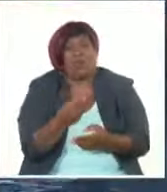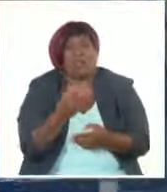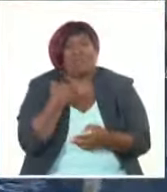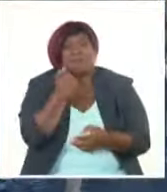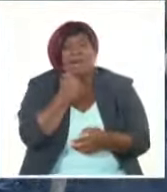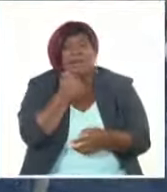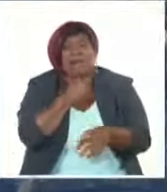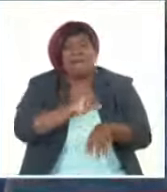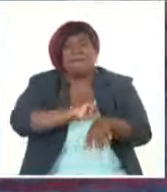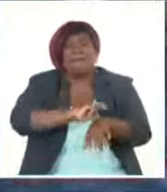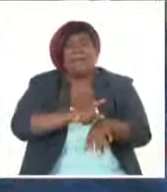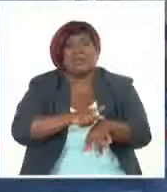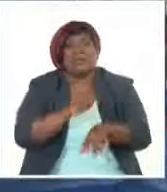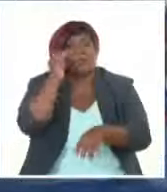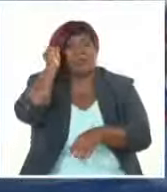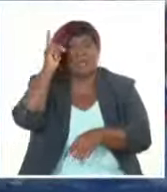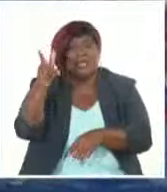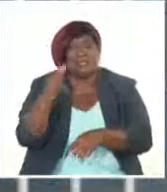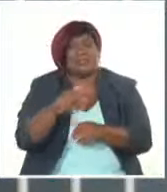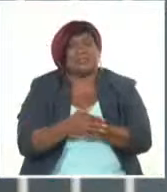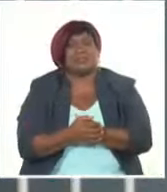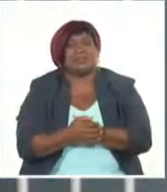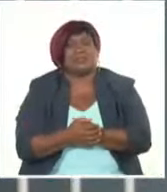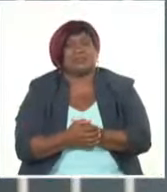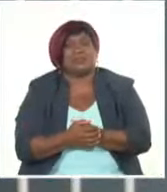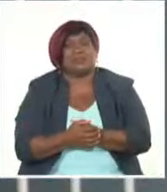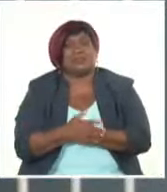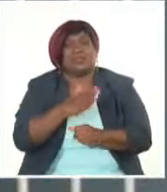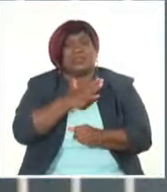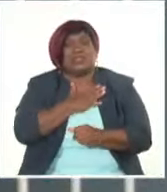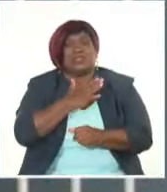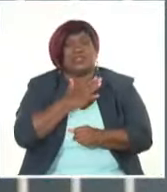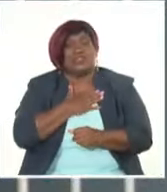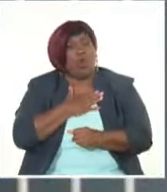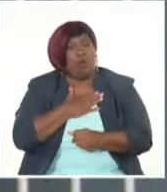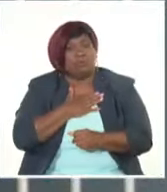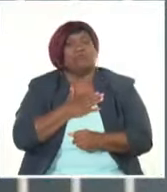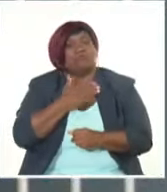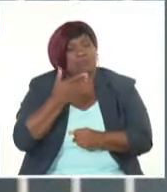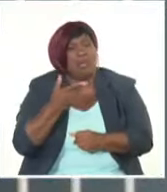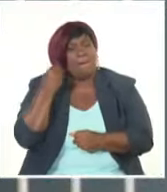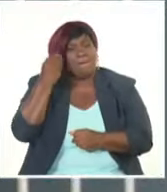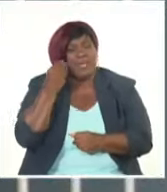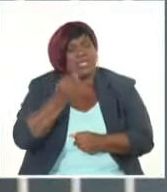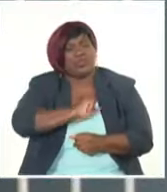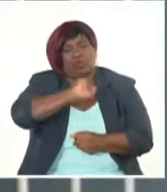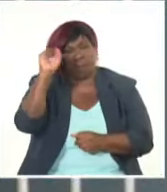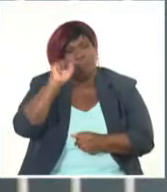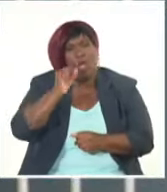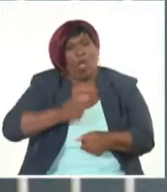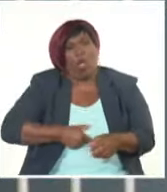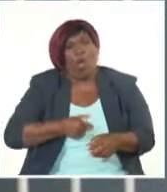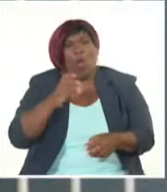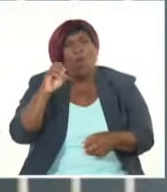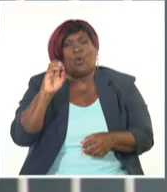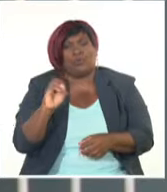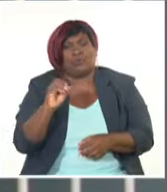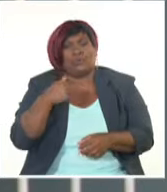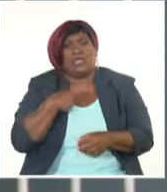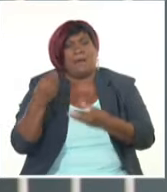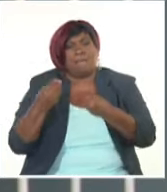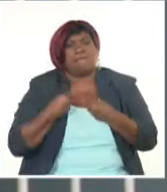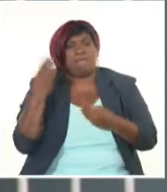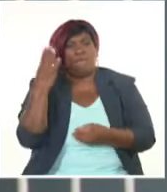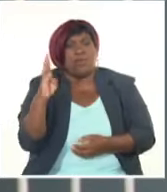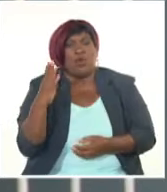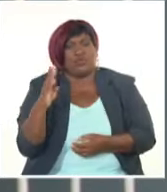experiencia sobre los cuadriláteros nacionales. Yo voy a por el oro. Ya cogí bronce y son fuertes entrenamientos. Ahí